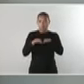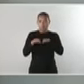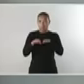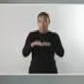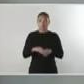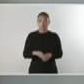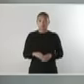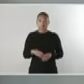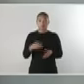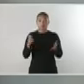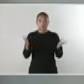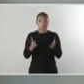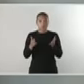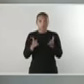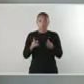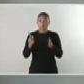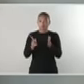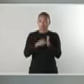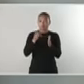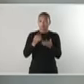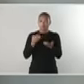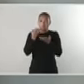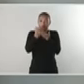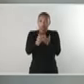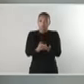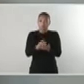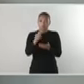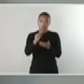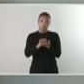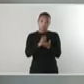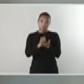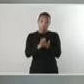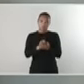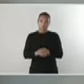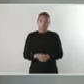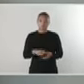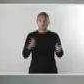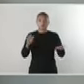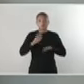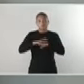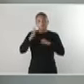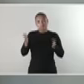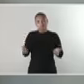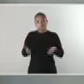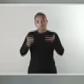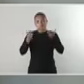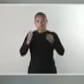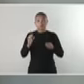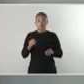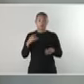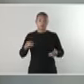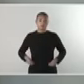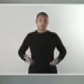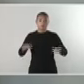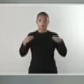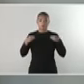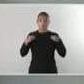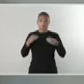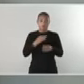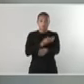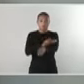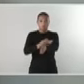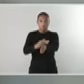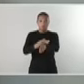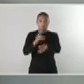vamos a relanzar la economía de nuestro estado Elevar la calidad de vida de nuestras